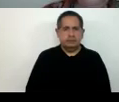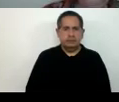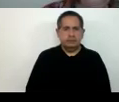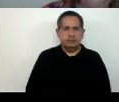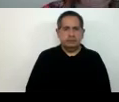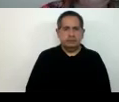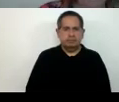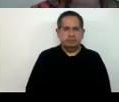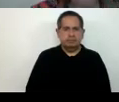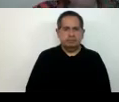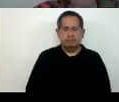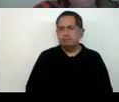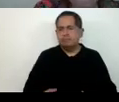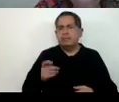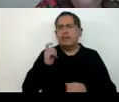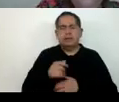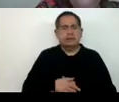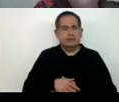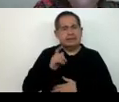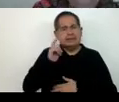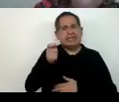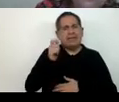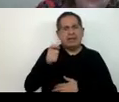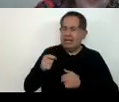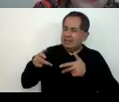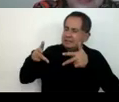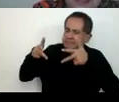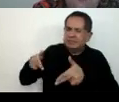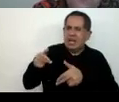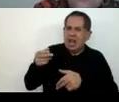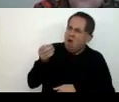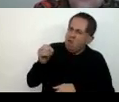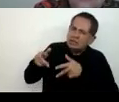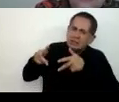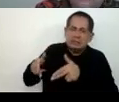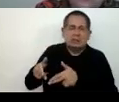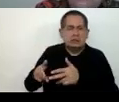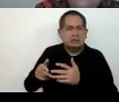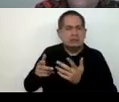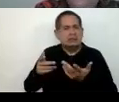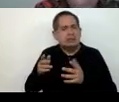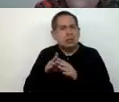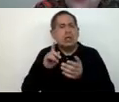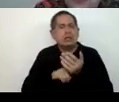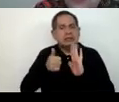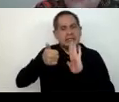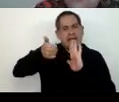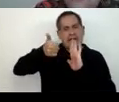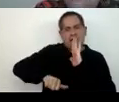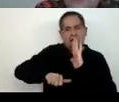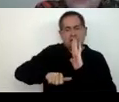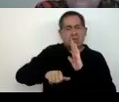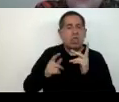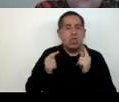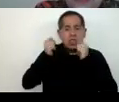Y bueno, vemos que la definición de esterilización forzada, ¿cuál es? Pues se dice que es una intervención quirúrgica